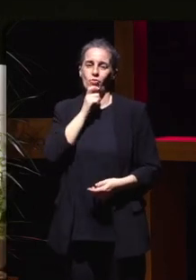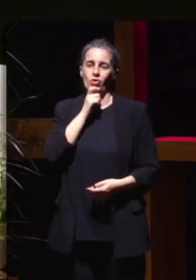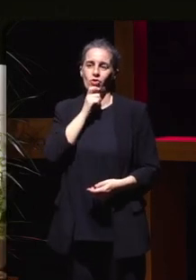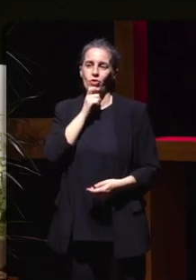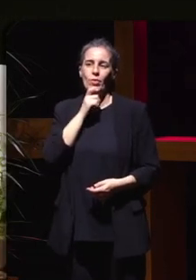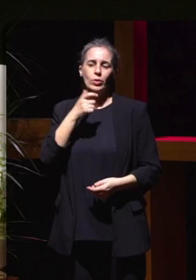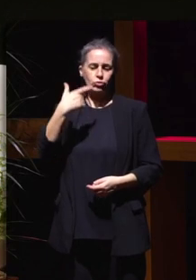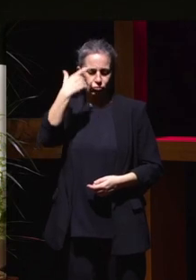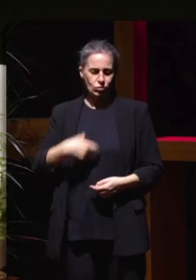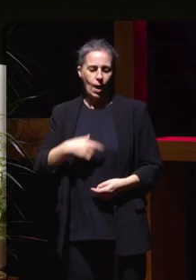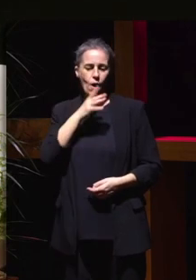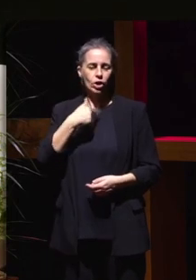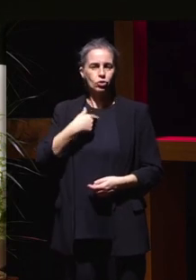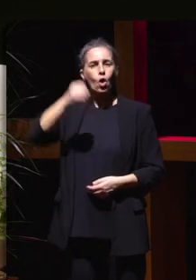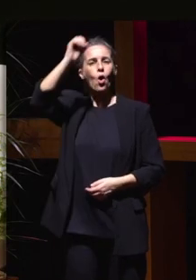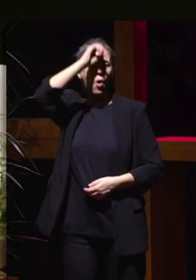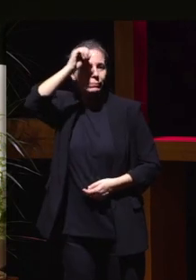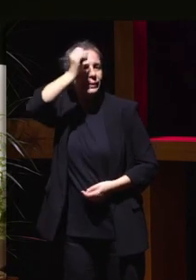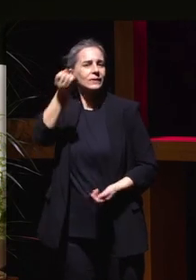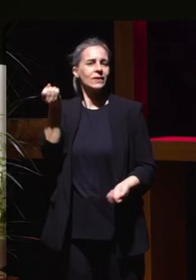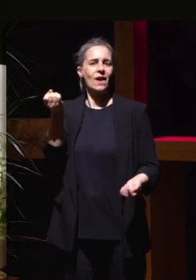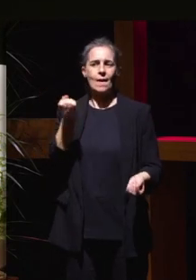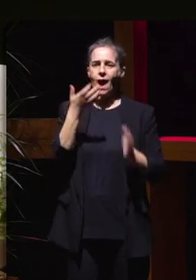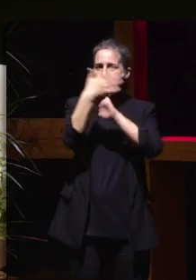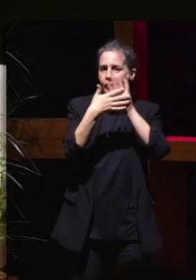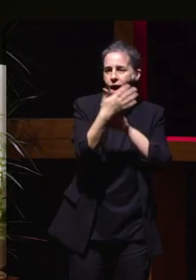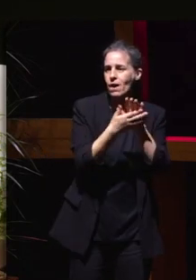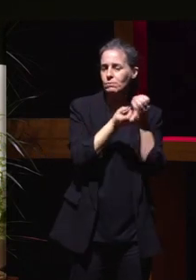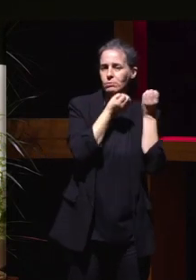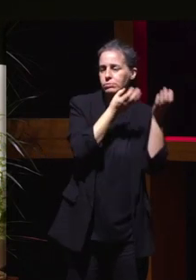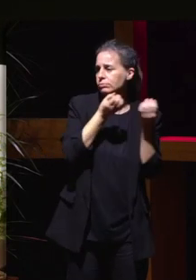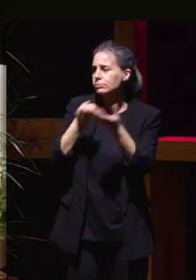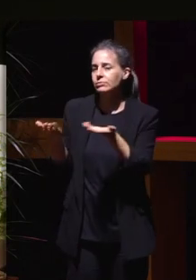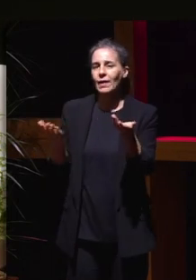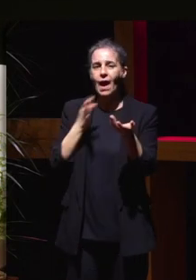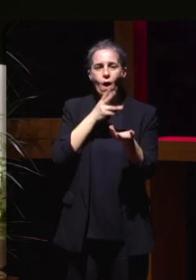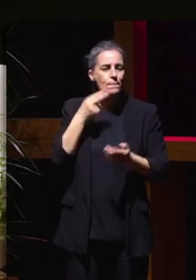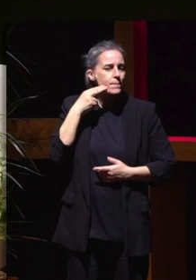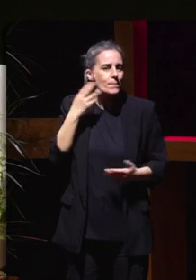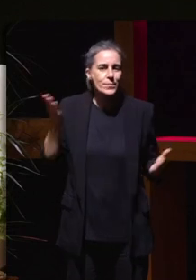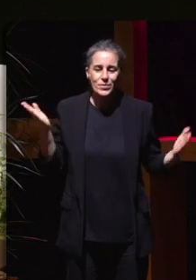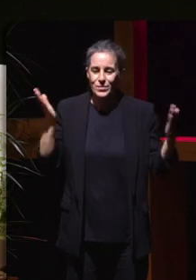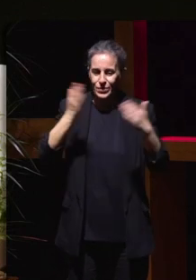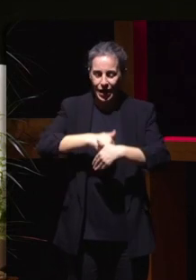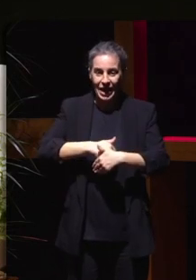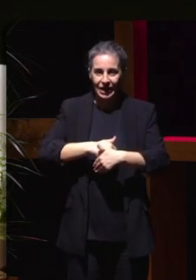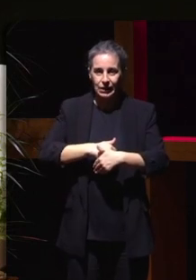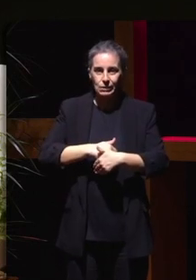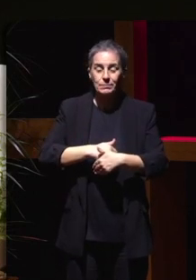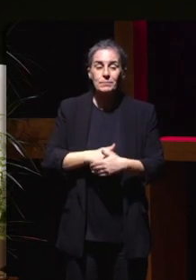opina y agora faladas causas y ahora noten noten medo pero